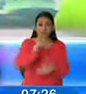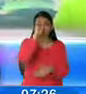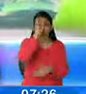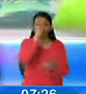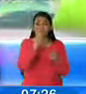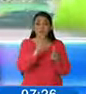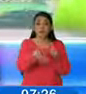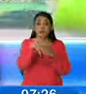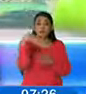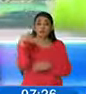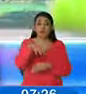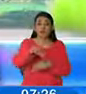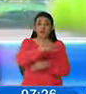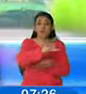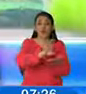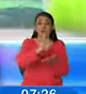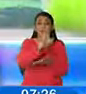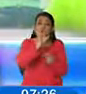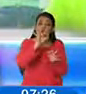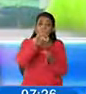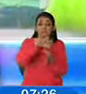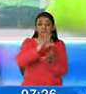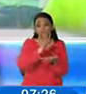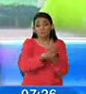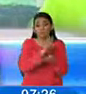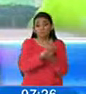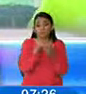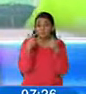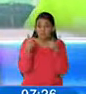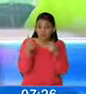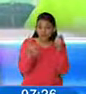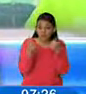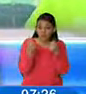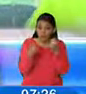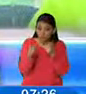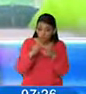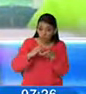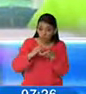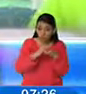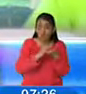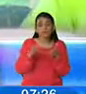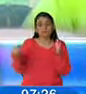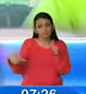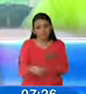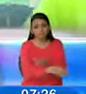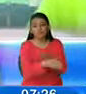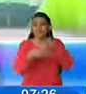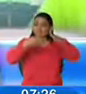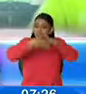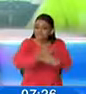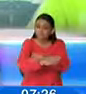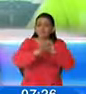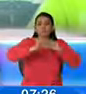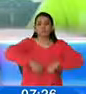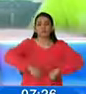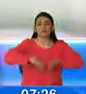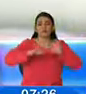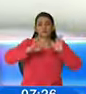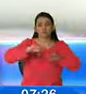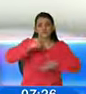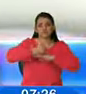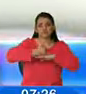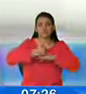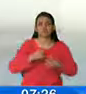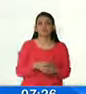encuentra en la parte externa, apenas identifiquen estos vehículos solidarios, tienen la disposición de que les permitan el ingreso hacia el recinto electoral.